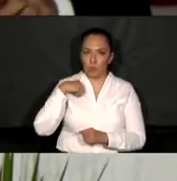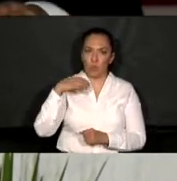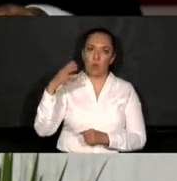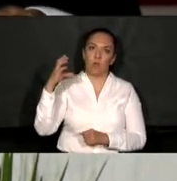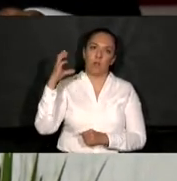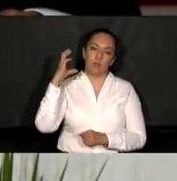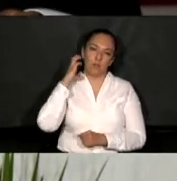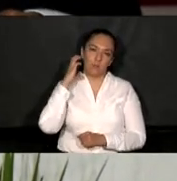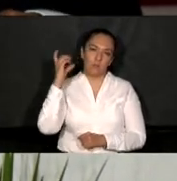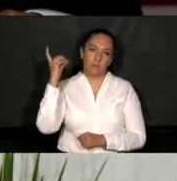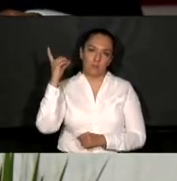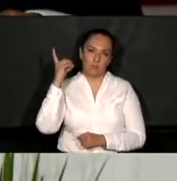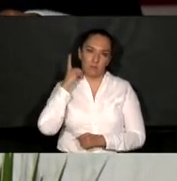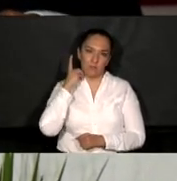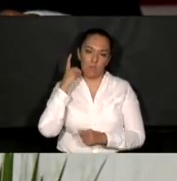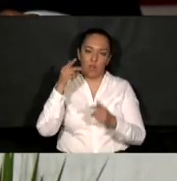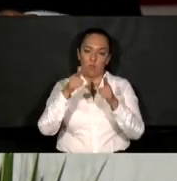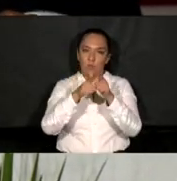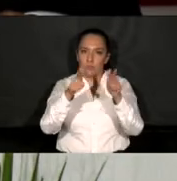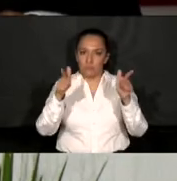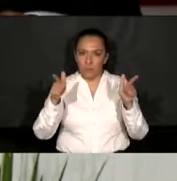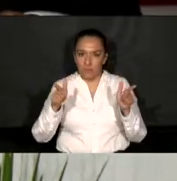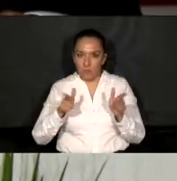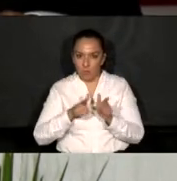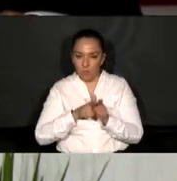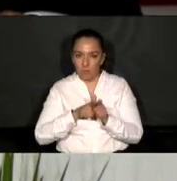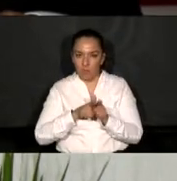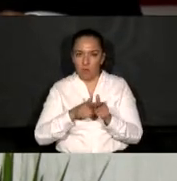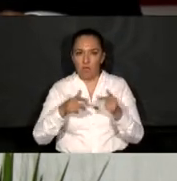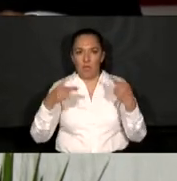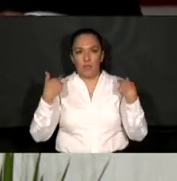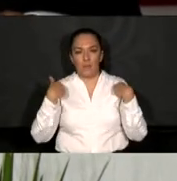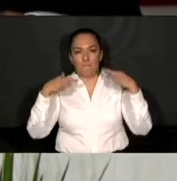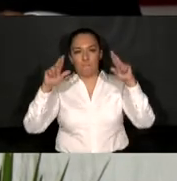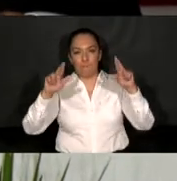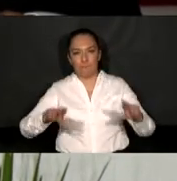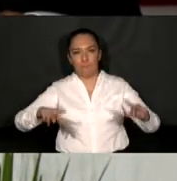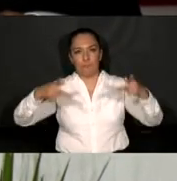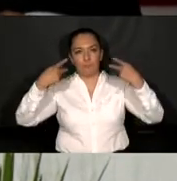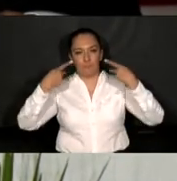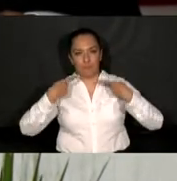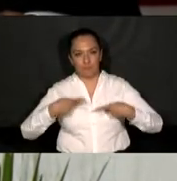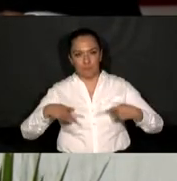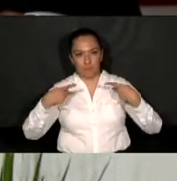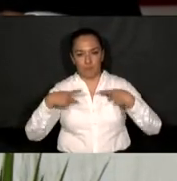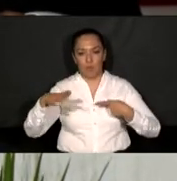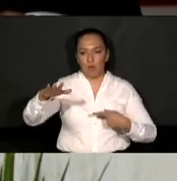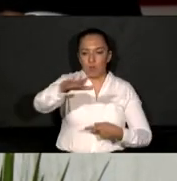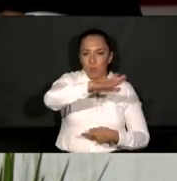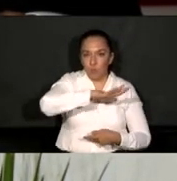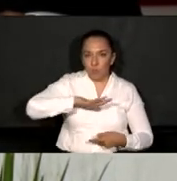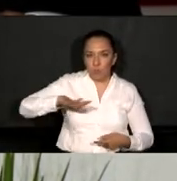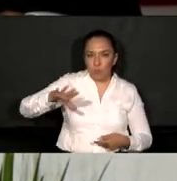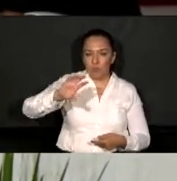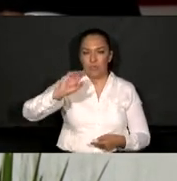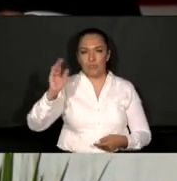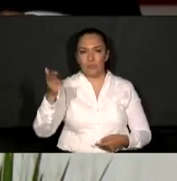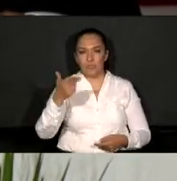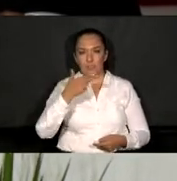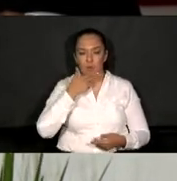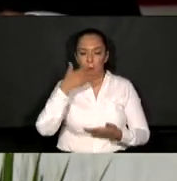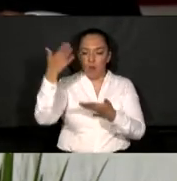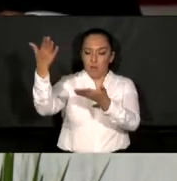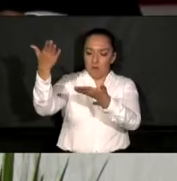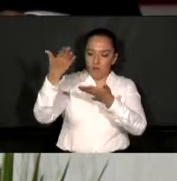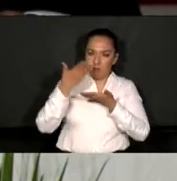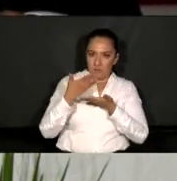Estado, en representación de la ciudadanía chihuahuense, ha recibido